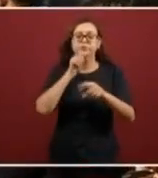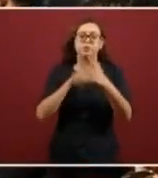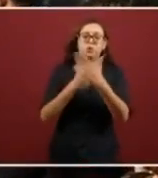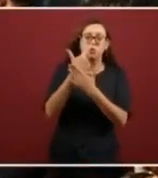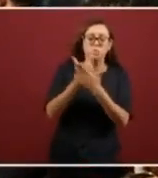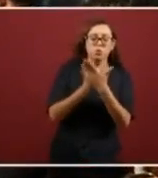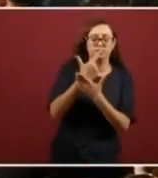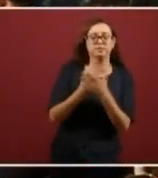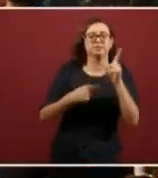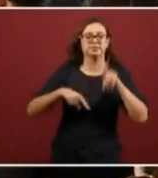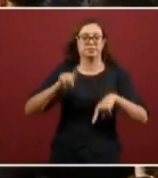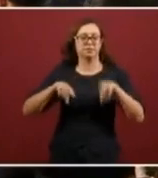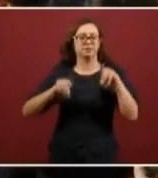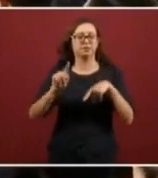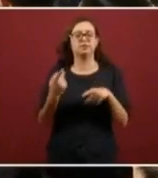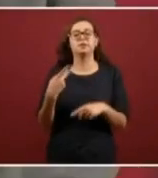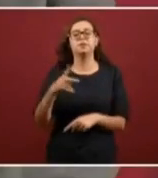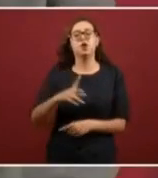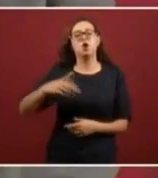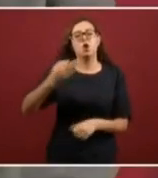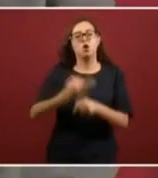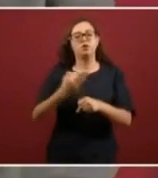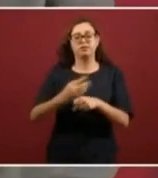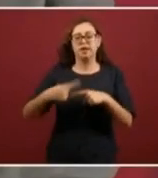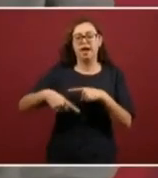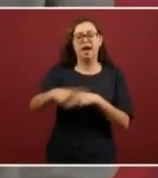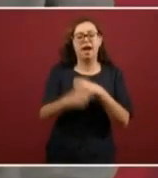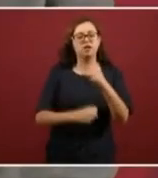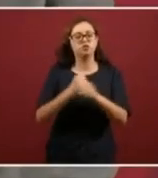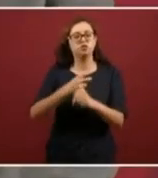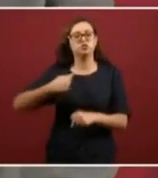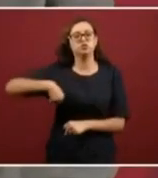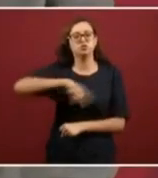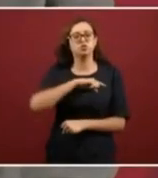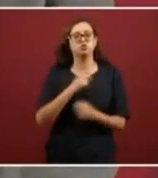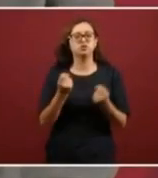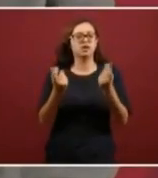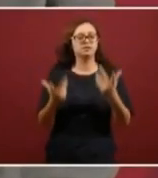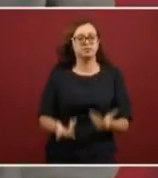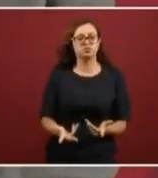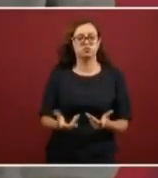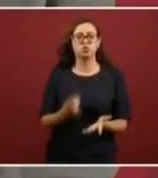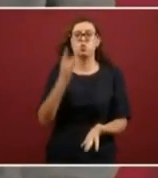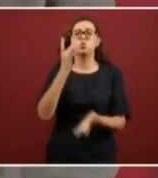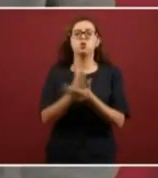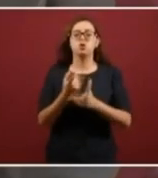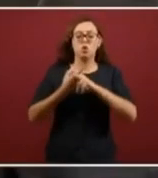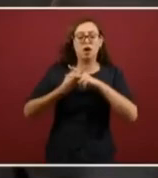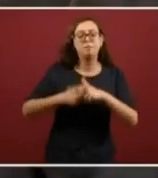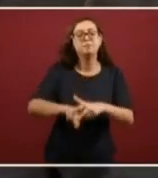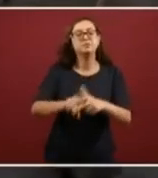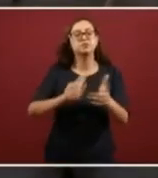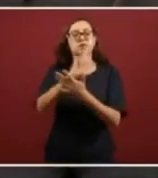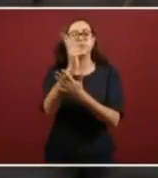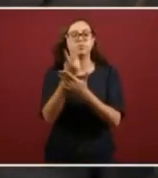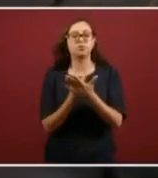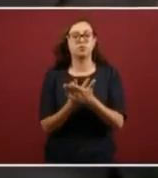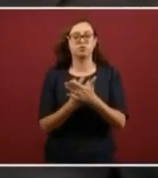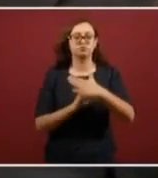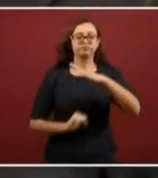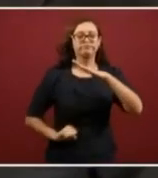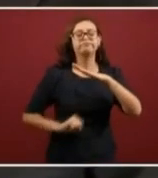Lo que estamos haciendo este año, repito, es sentando las bases para